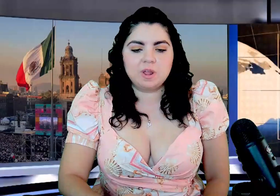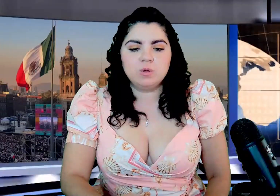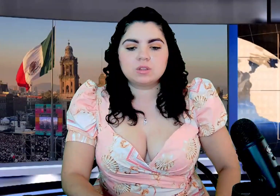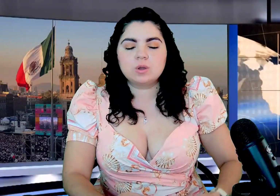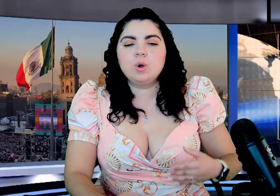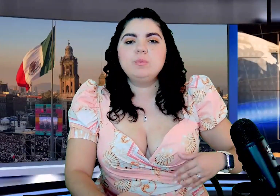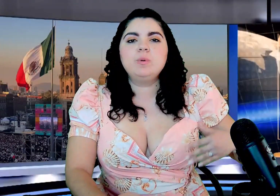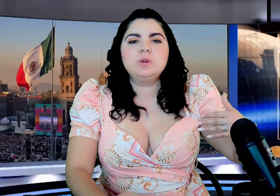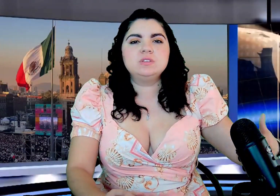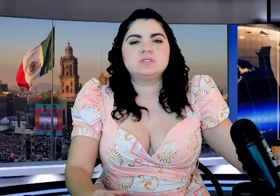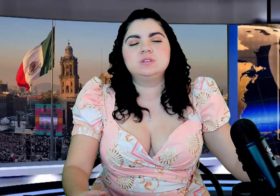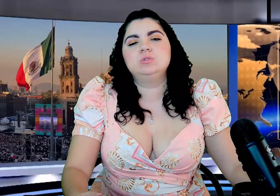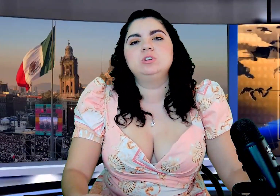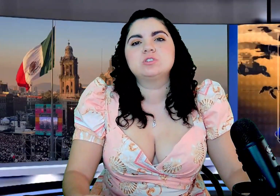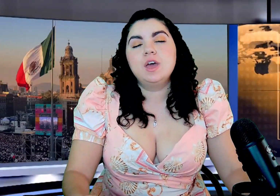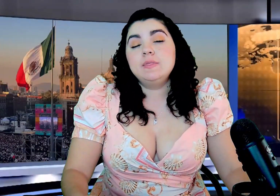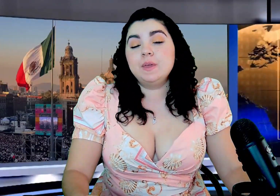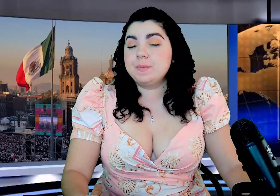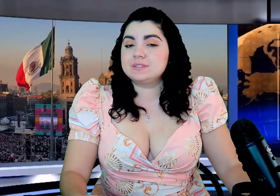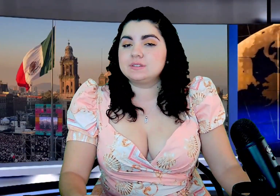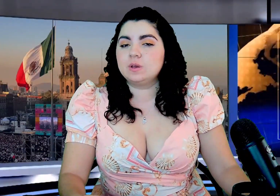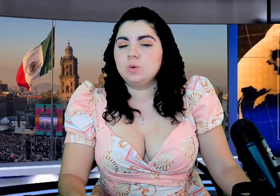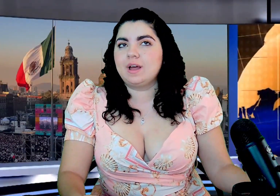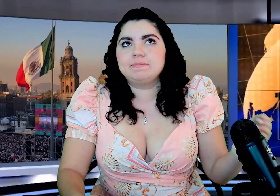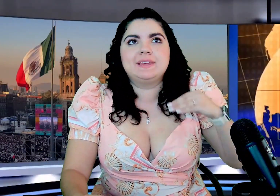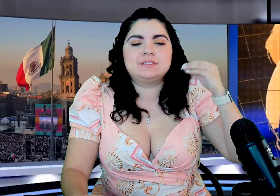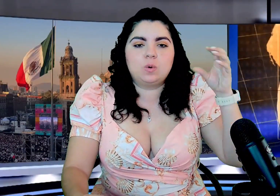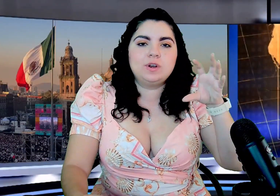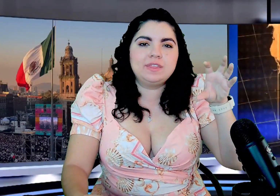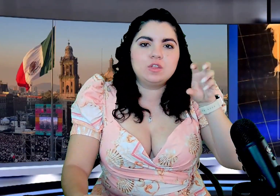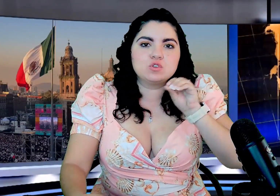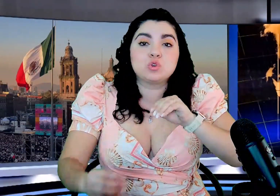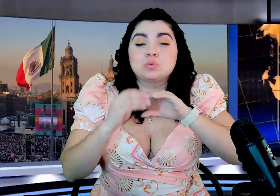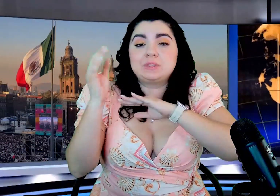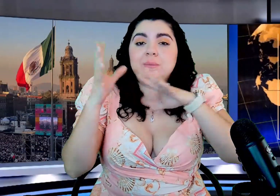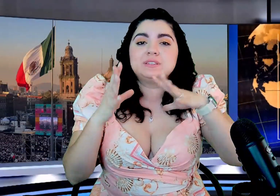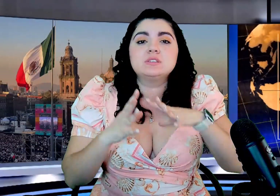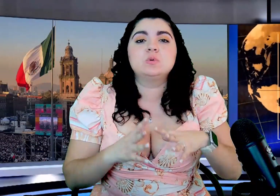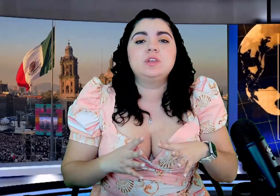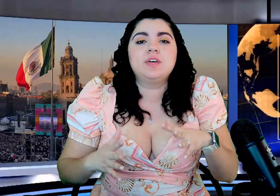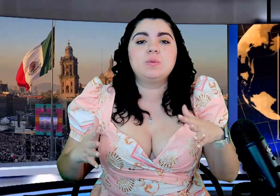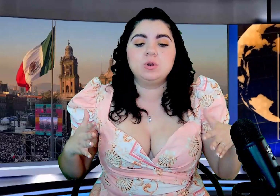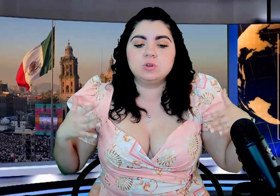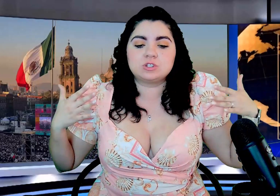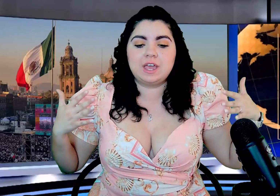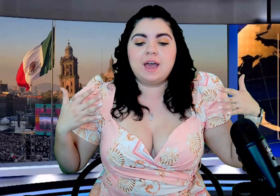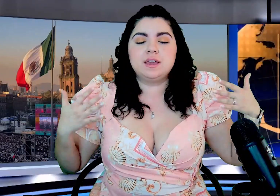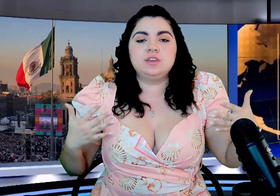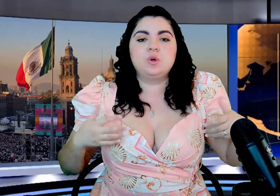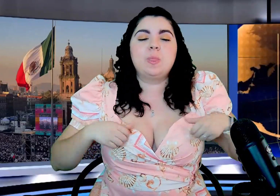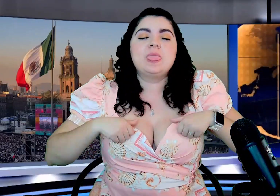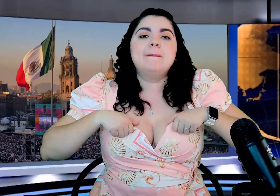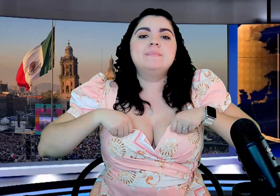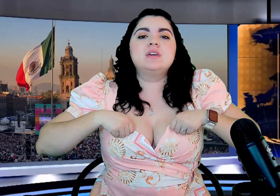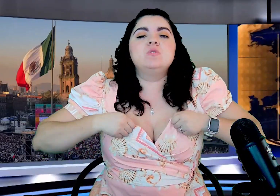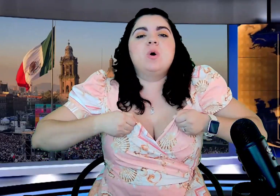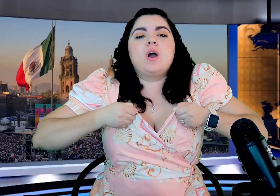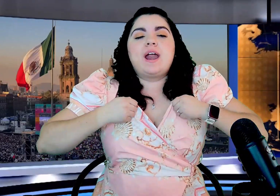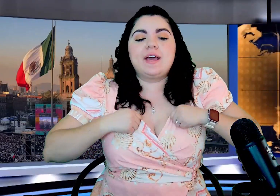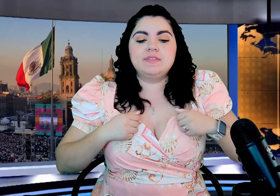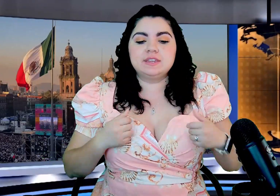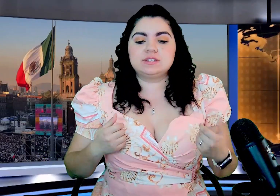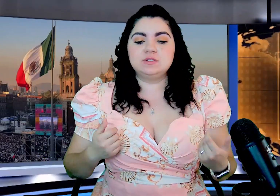orador de cómo bueno en distintos temas de seguro de seguridad o subtemas de seguridad bueno se ha ido viendo